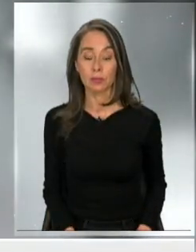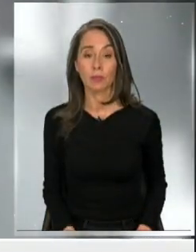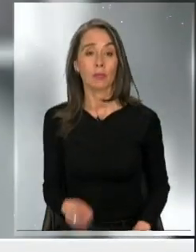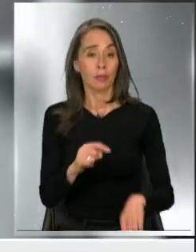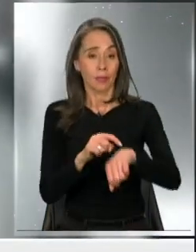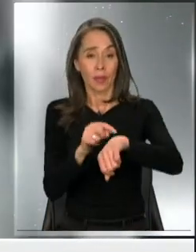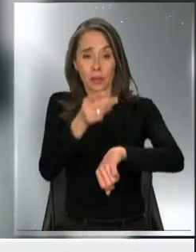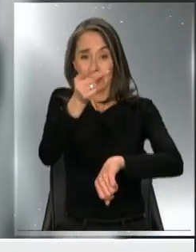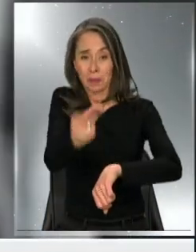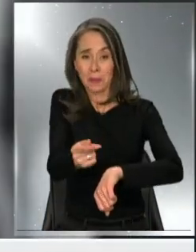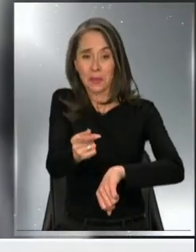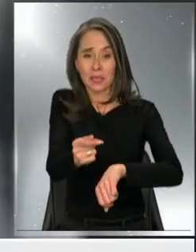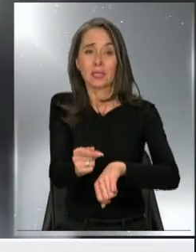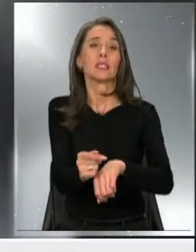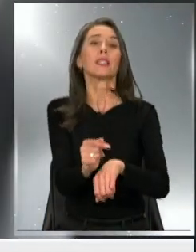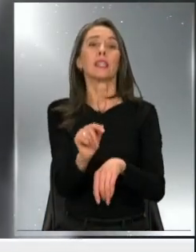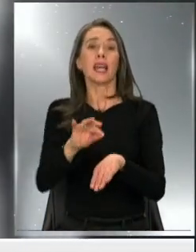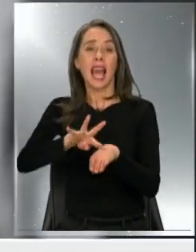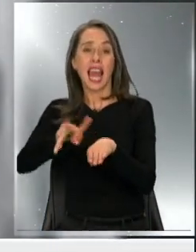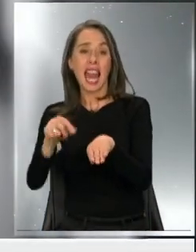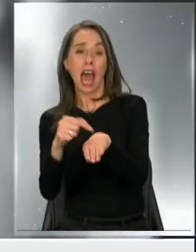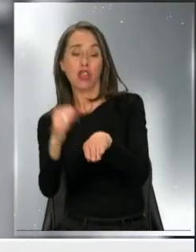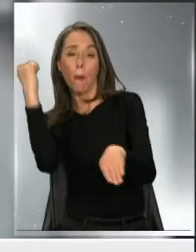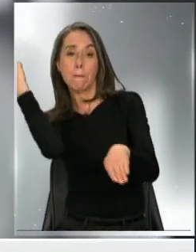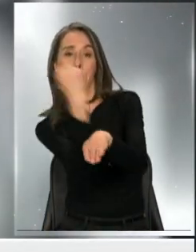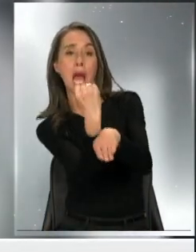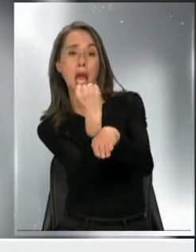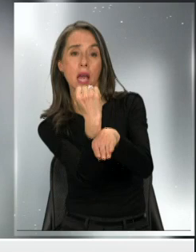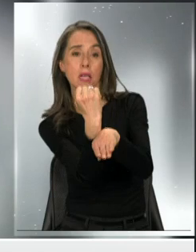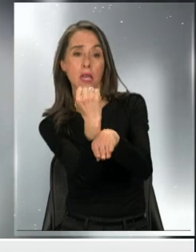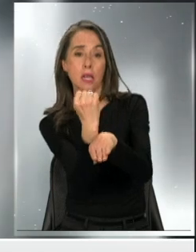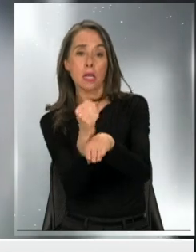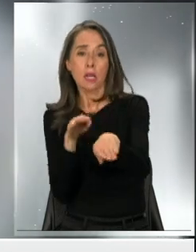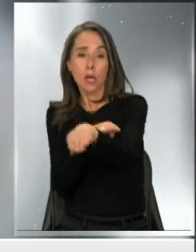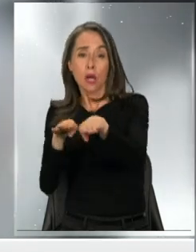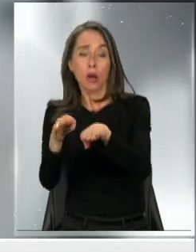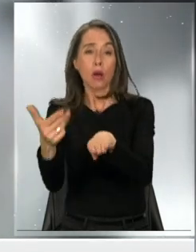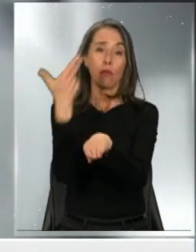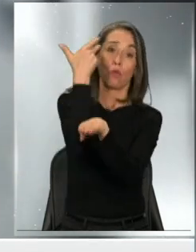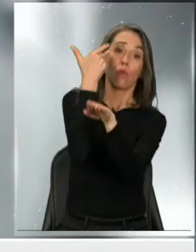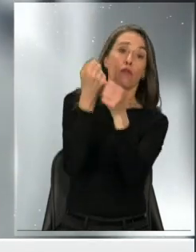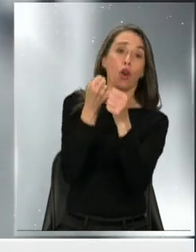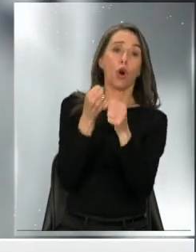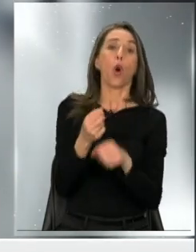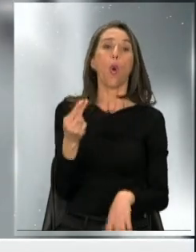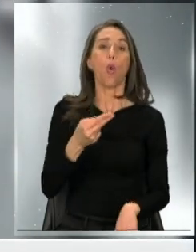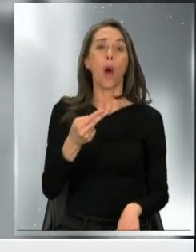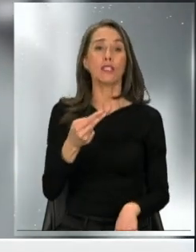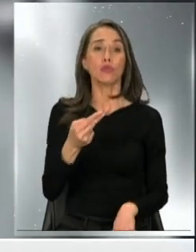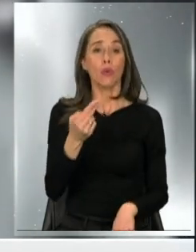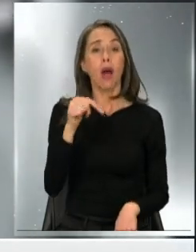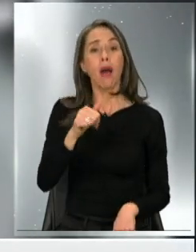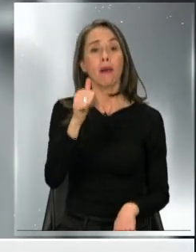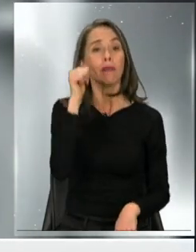Fue en cuestión de segundos que un delincuente quebró el vidrio del auto y concretó una violenta encerrona en la comuna de Huechuraba la tarde de este